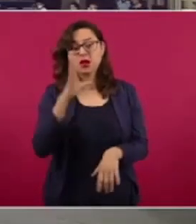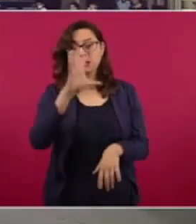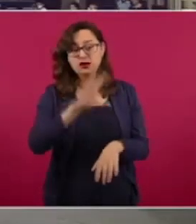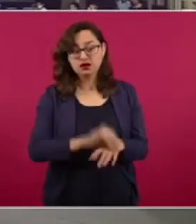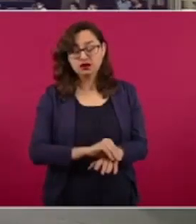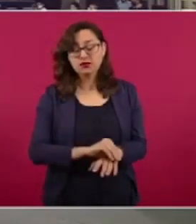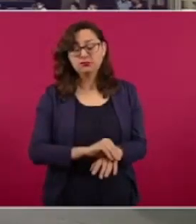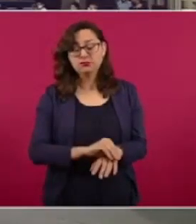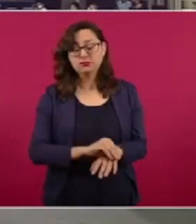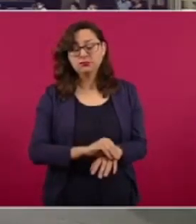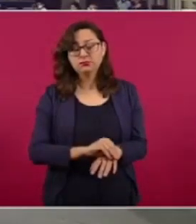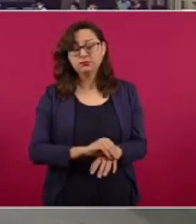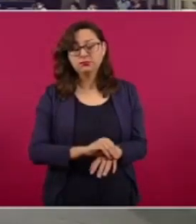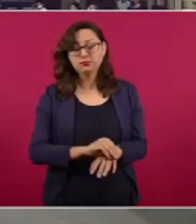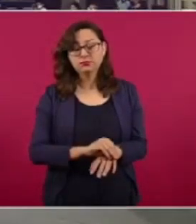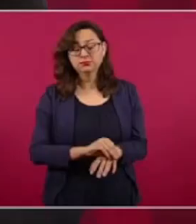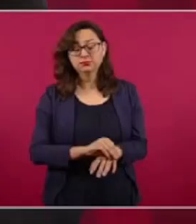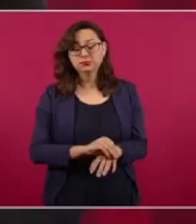esas